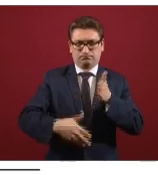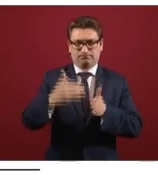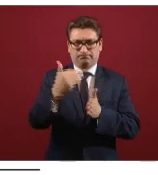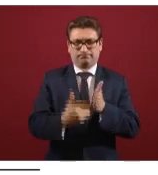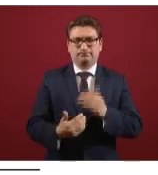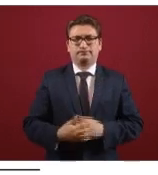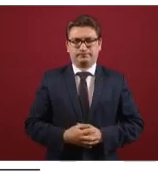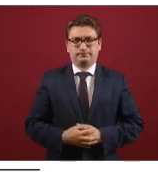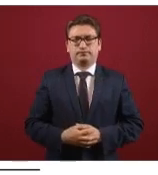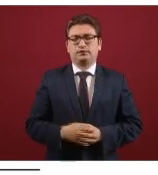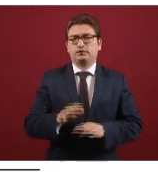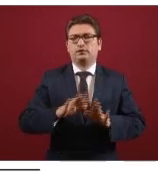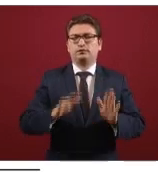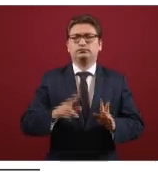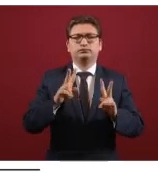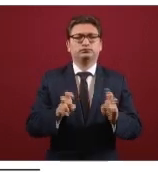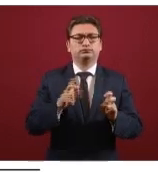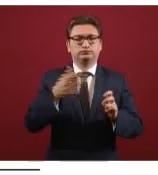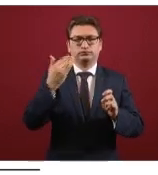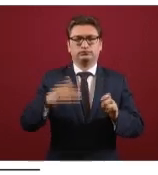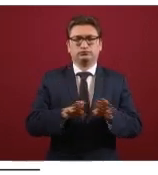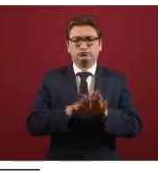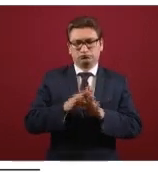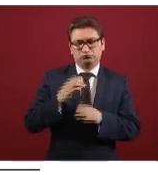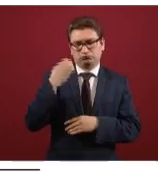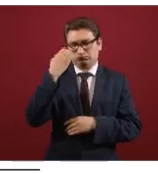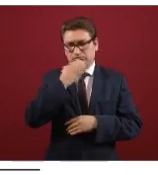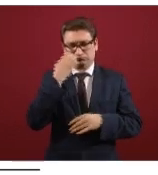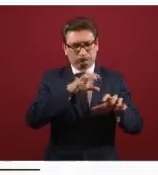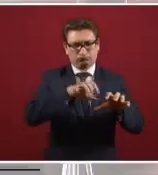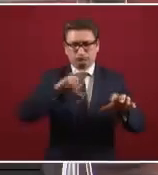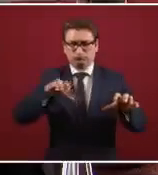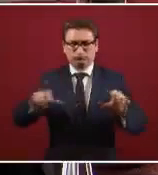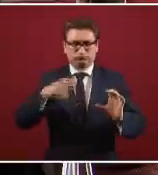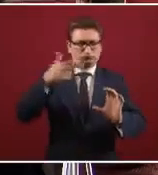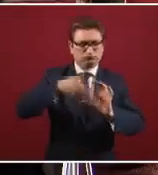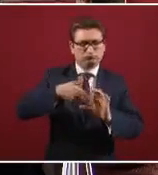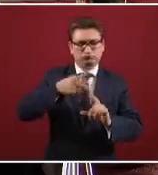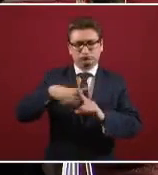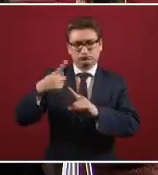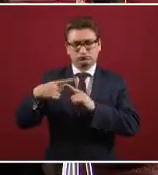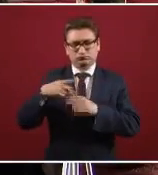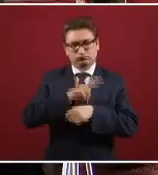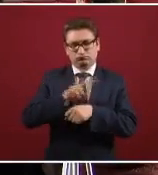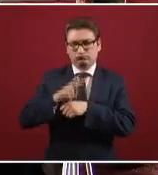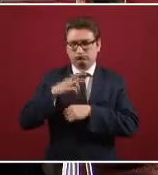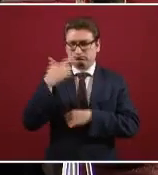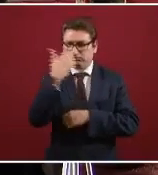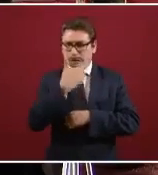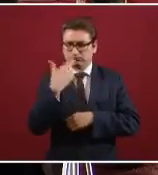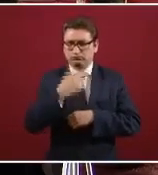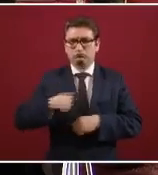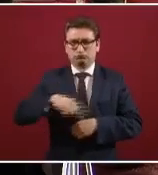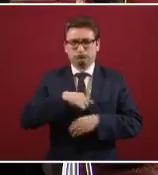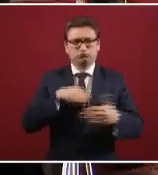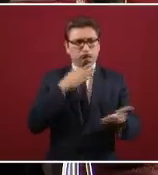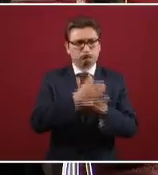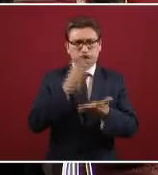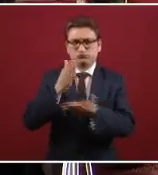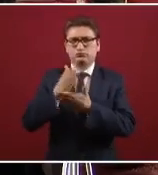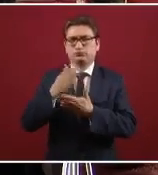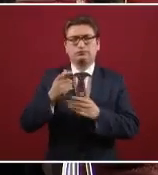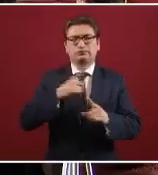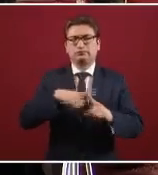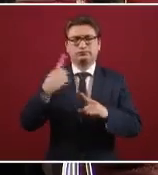económicos en el tema de verificación de estaciones de servicio ahora estamos verificando todos sobre